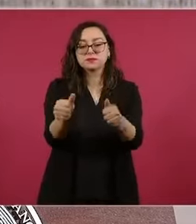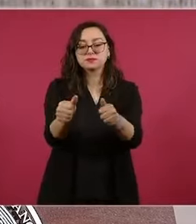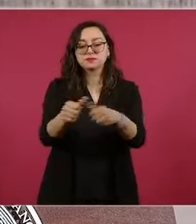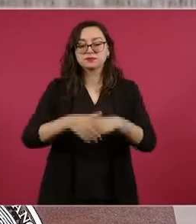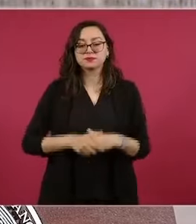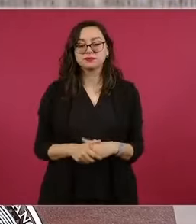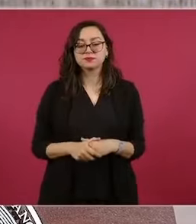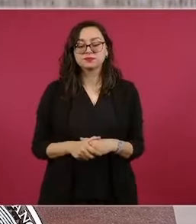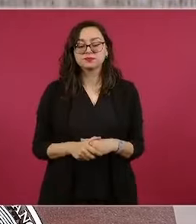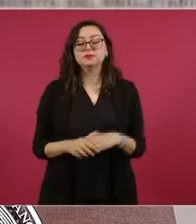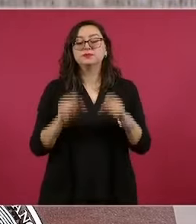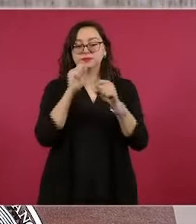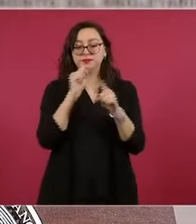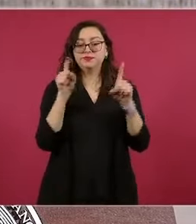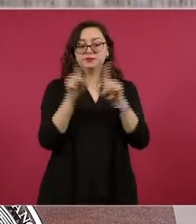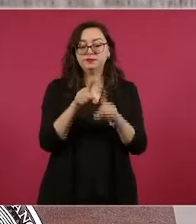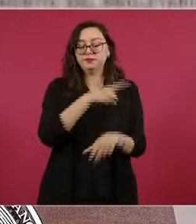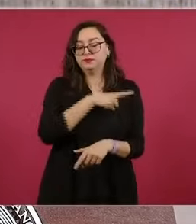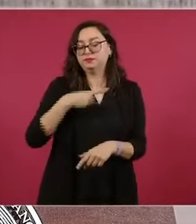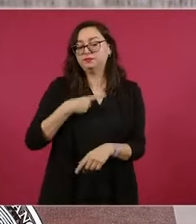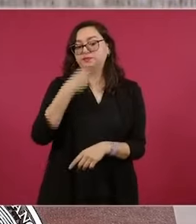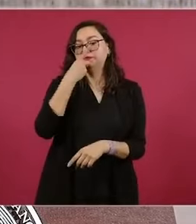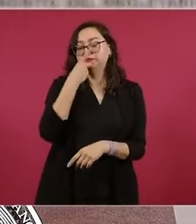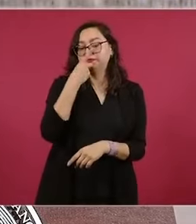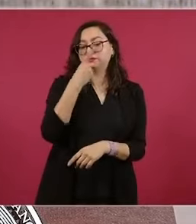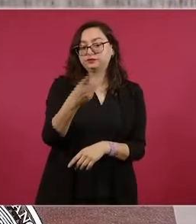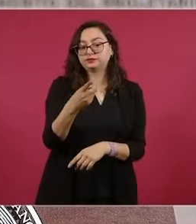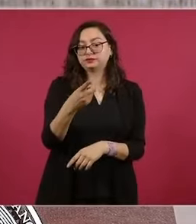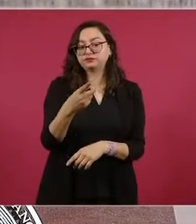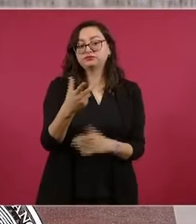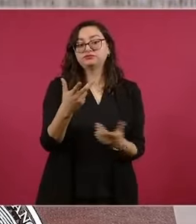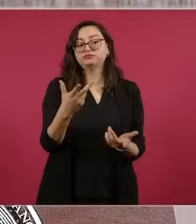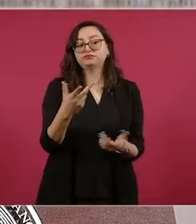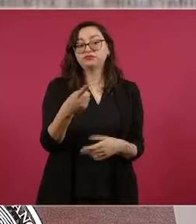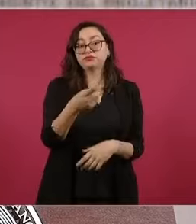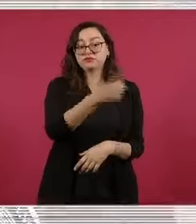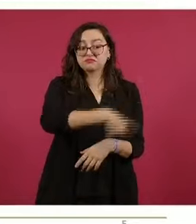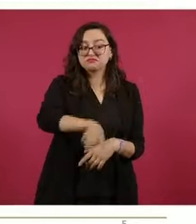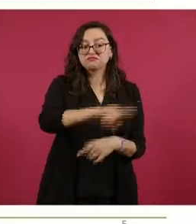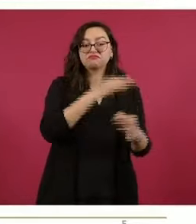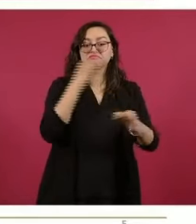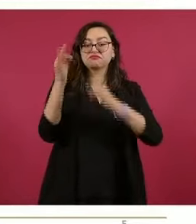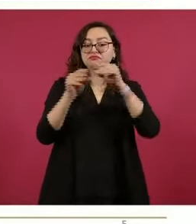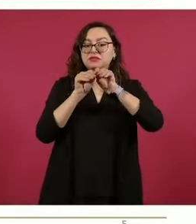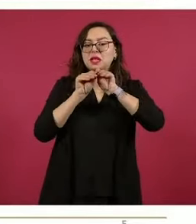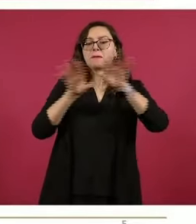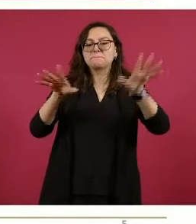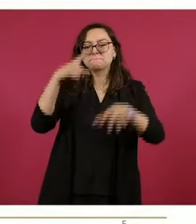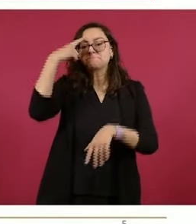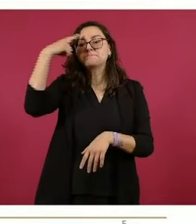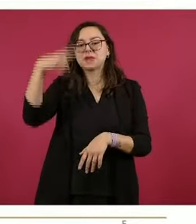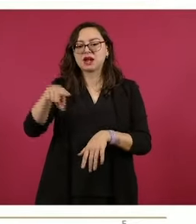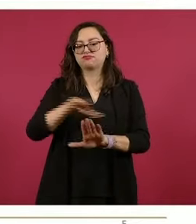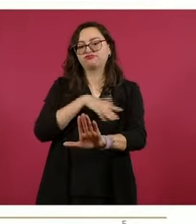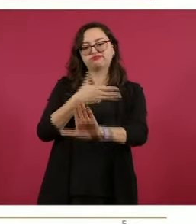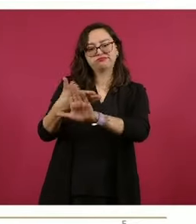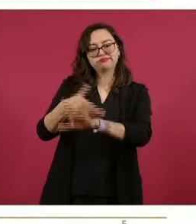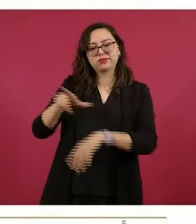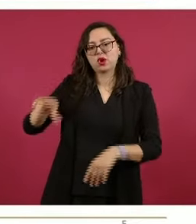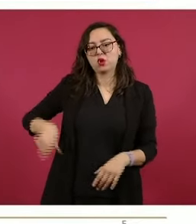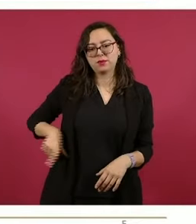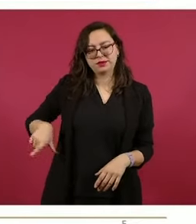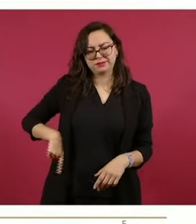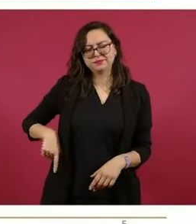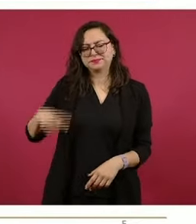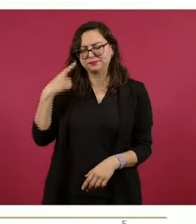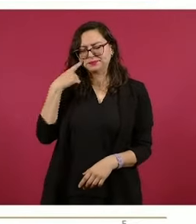También decir que este tipo de publicaciones sirven para desprestigiar al gobierno diciendo que en México no se